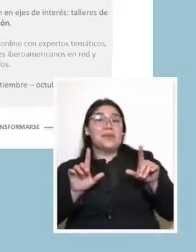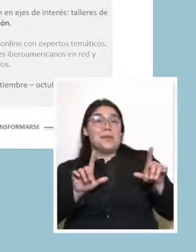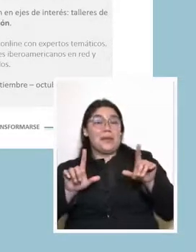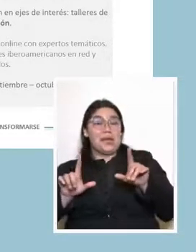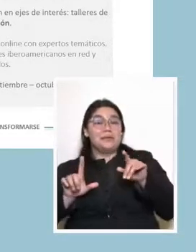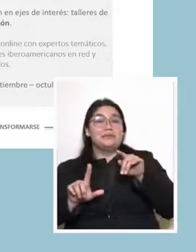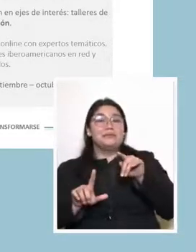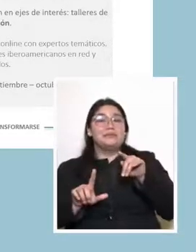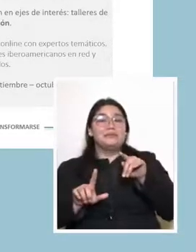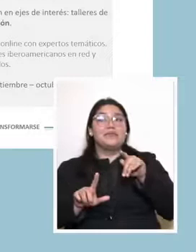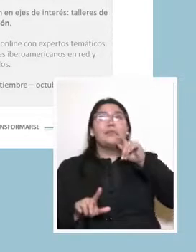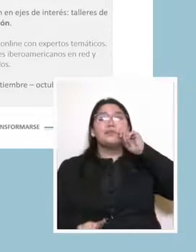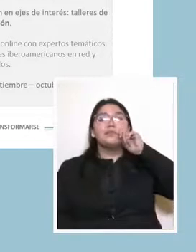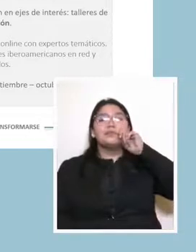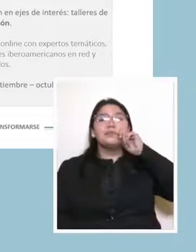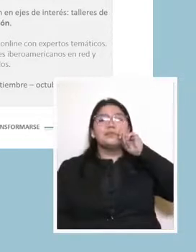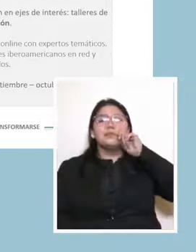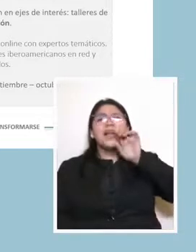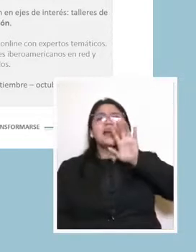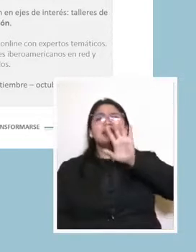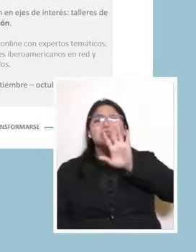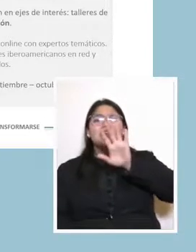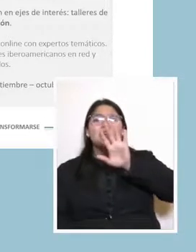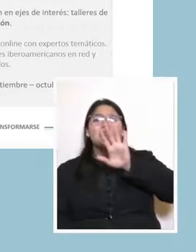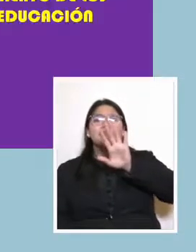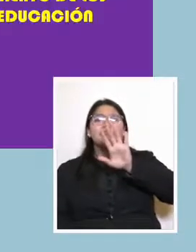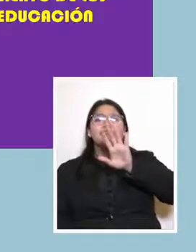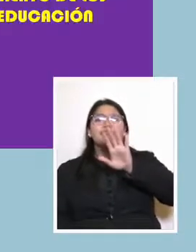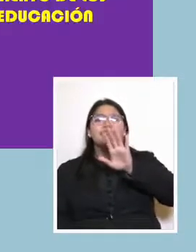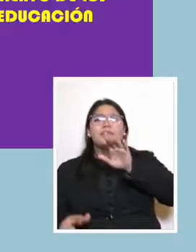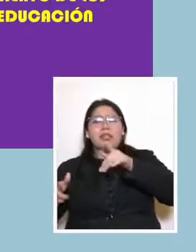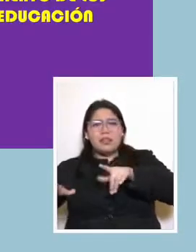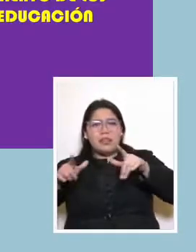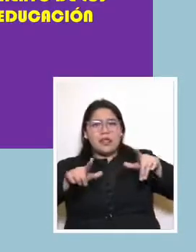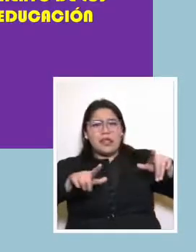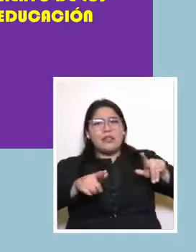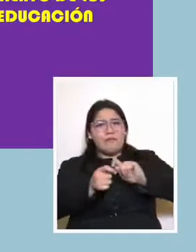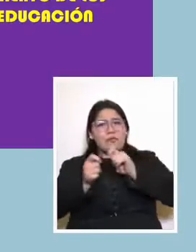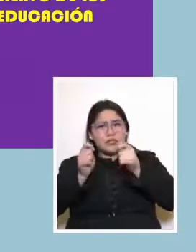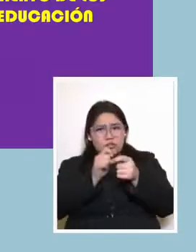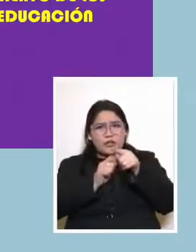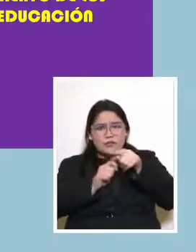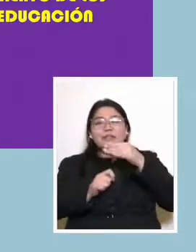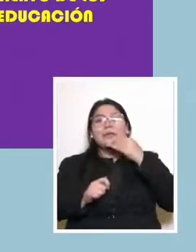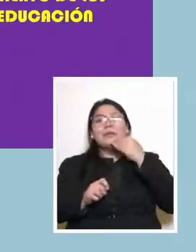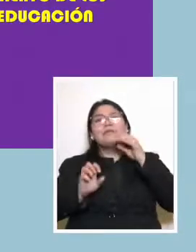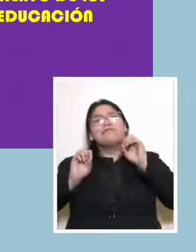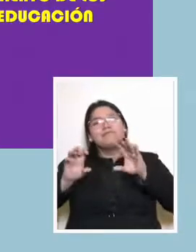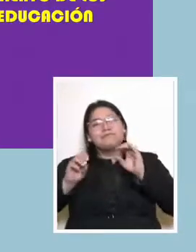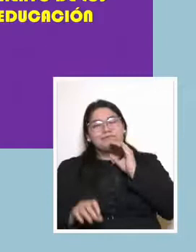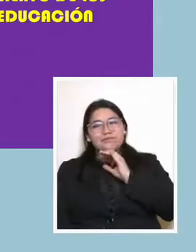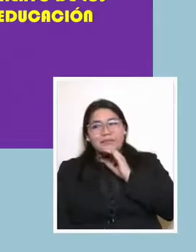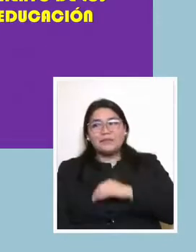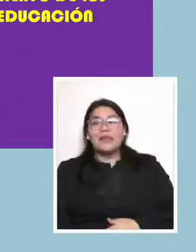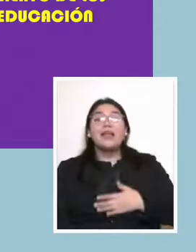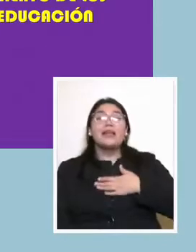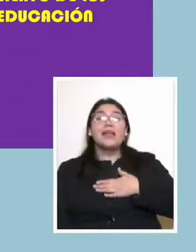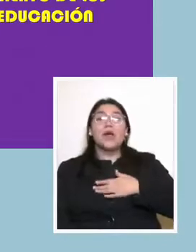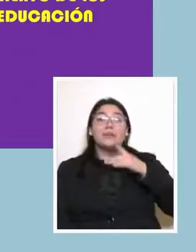Vamos a capacitar en los cinco ejes de transformación que plantea el problema. Y quiero terminar finalmente